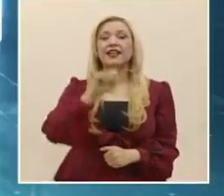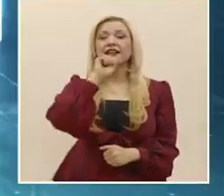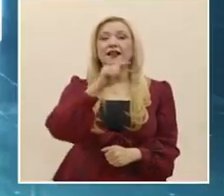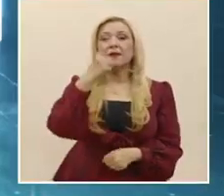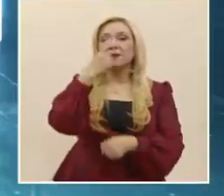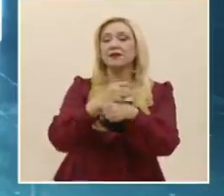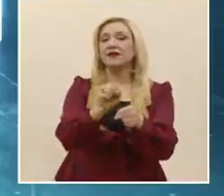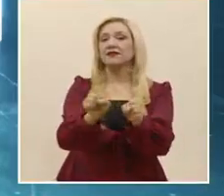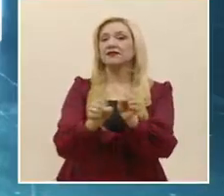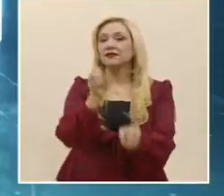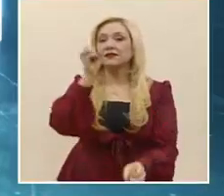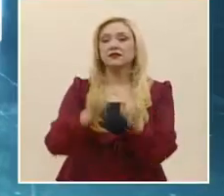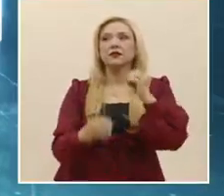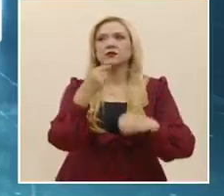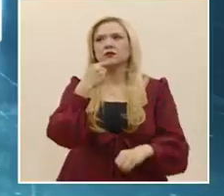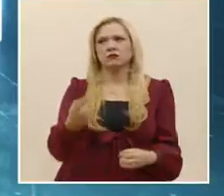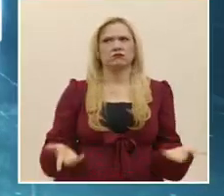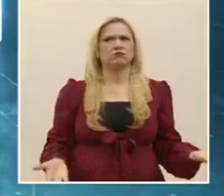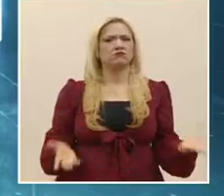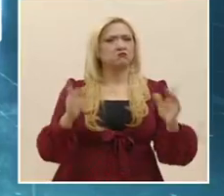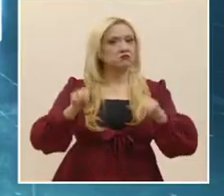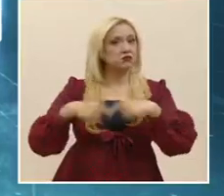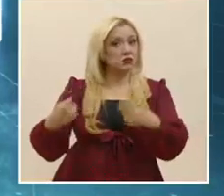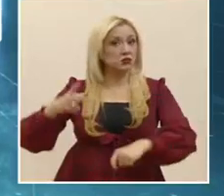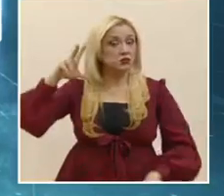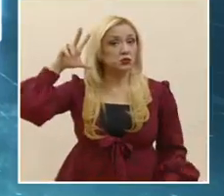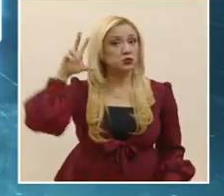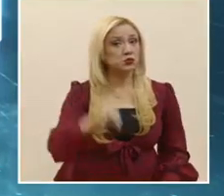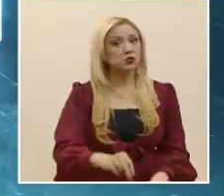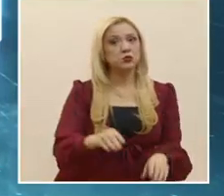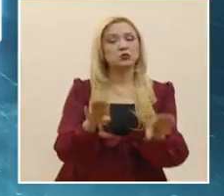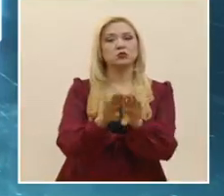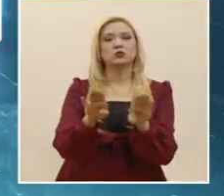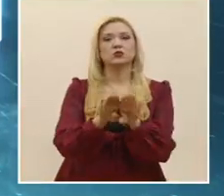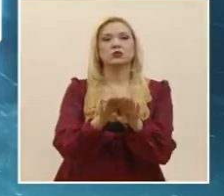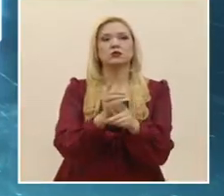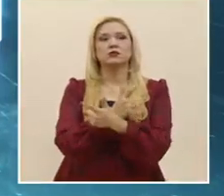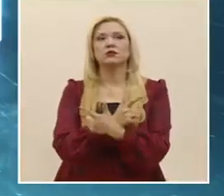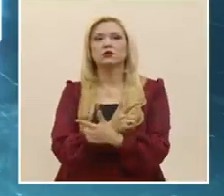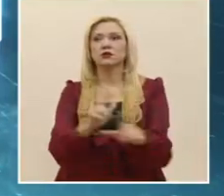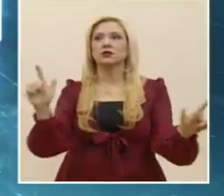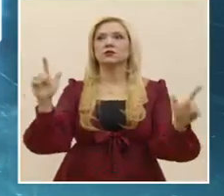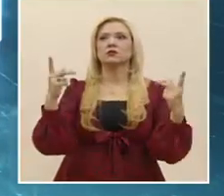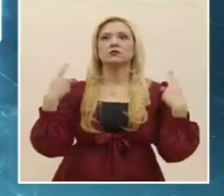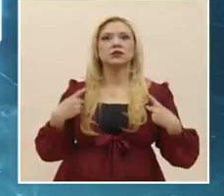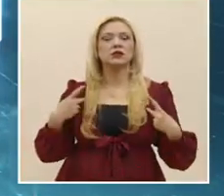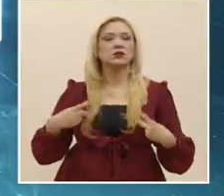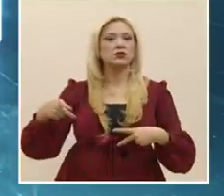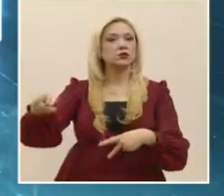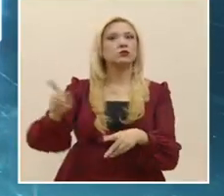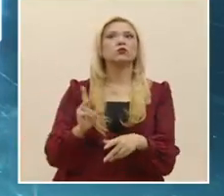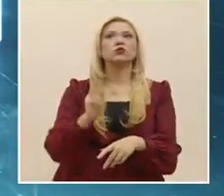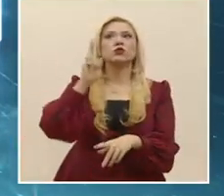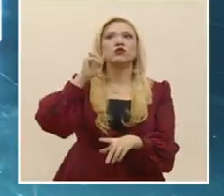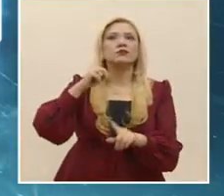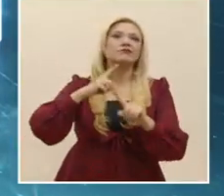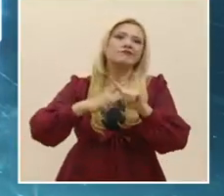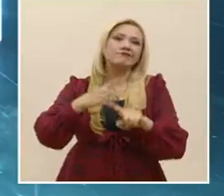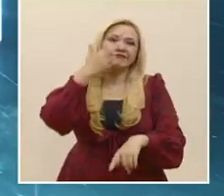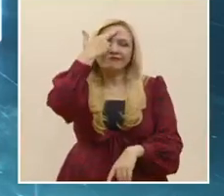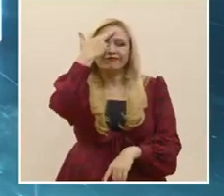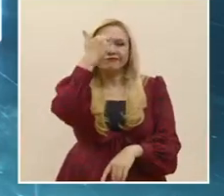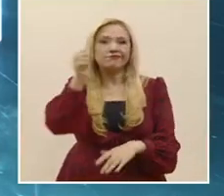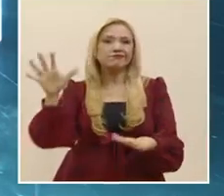La primera sala determinó que no conceder la sustitución de la pena privativa de libertad a sentenciados por delitos en los que se impone